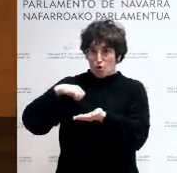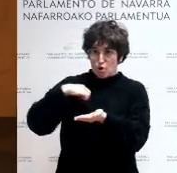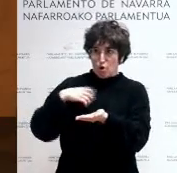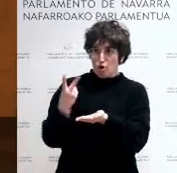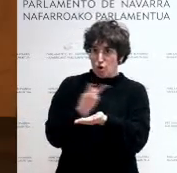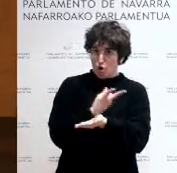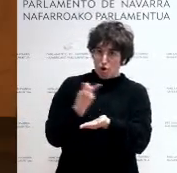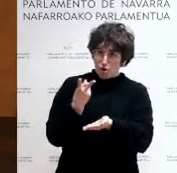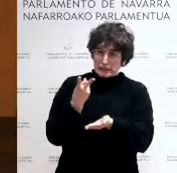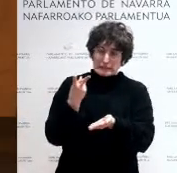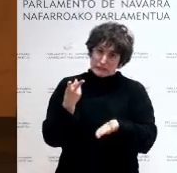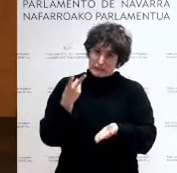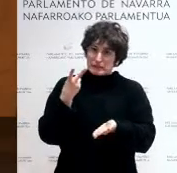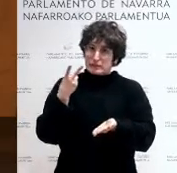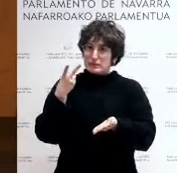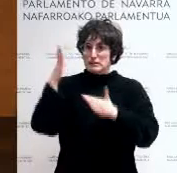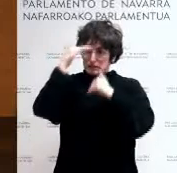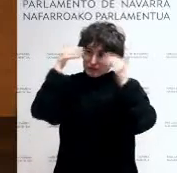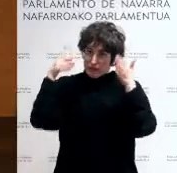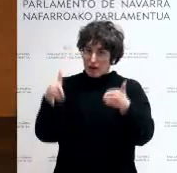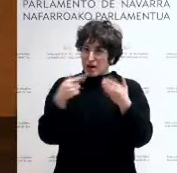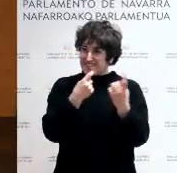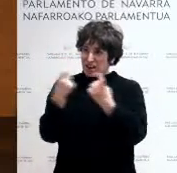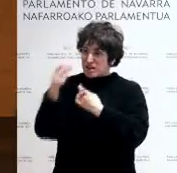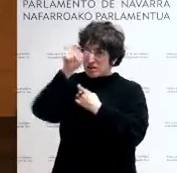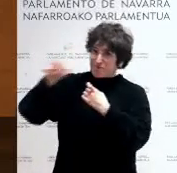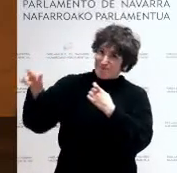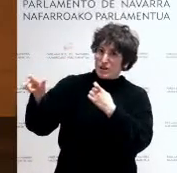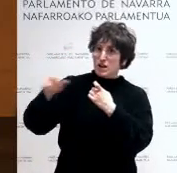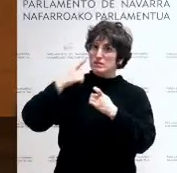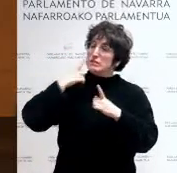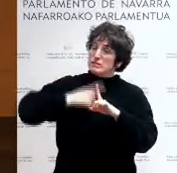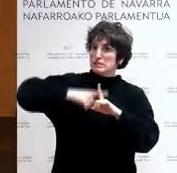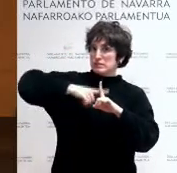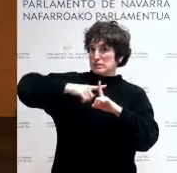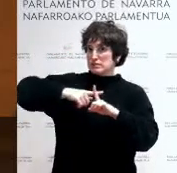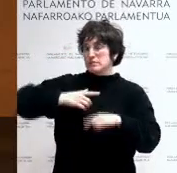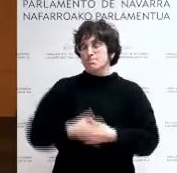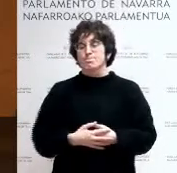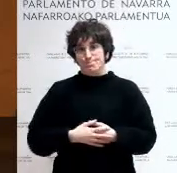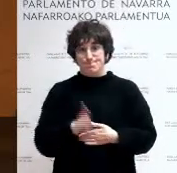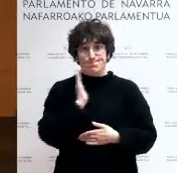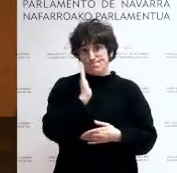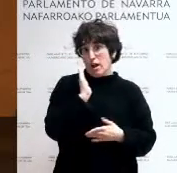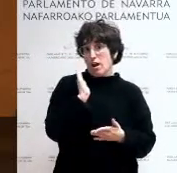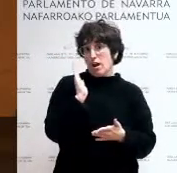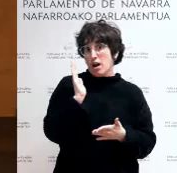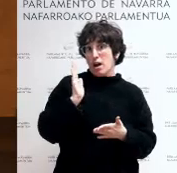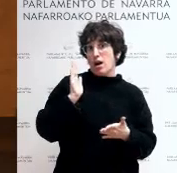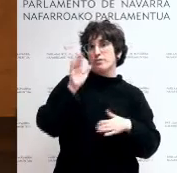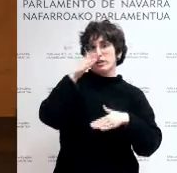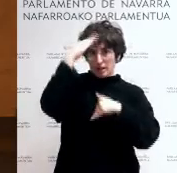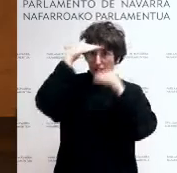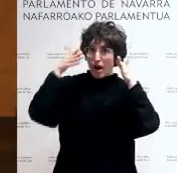las necesidades básicas de la ciudadanía. Y decimos que afecta a la atención básica sanitaria de la ciudadanía porque, todos